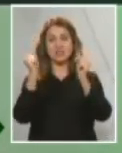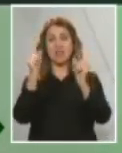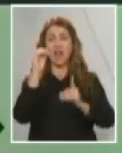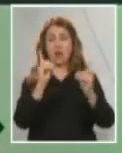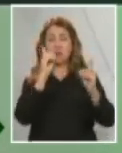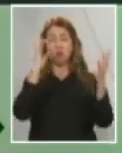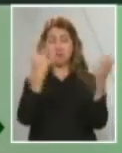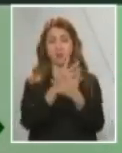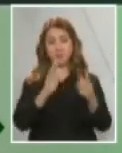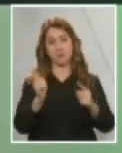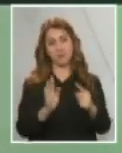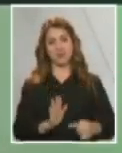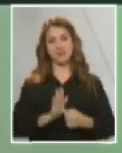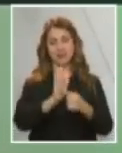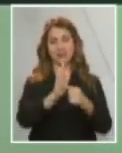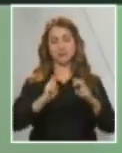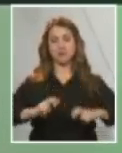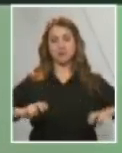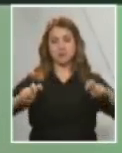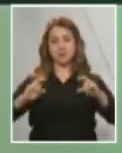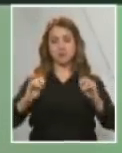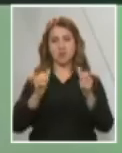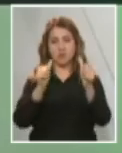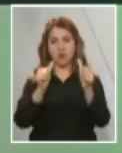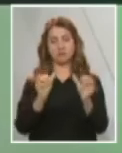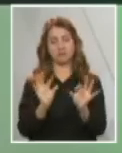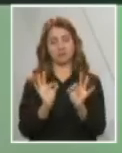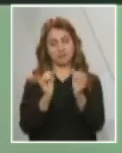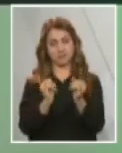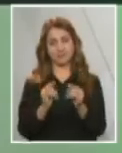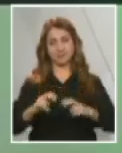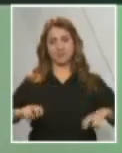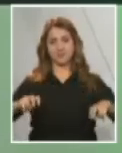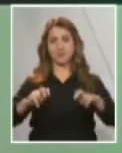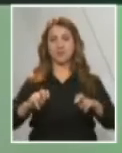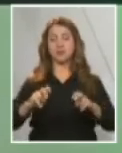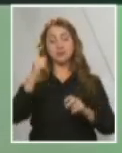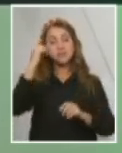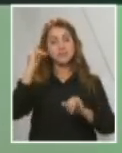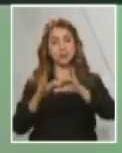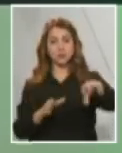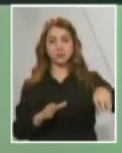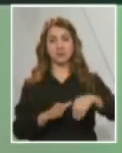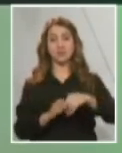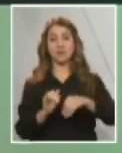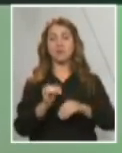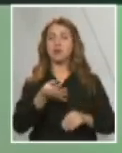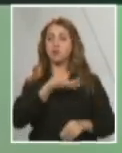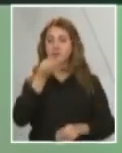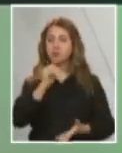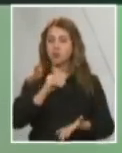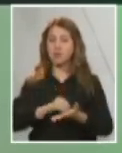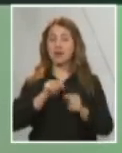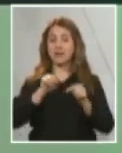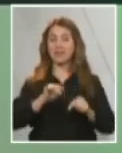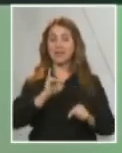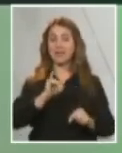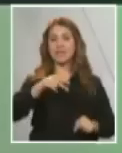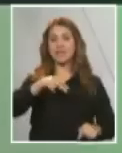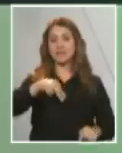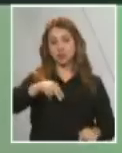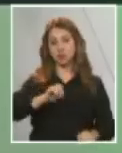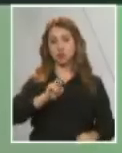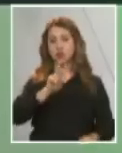esto. Primero vamos a presentar a nuestro panel, que es un tremendo panel de lujo, como siempre, aquí en Conciencia Inclusiva. Y luego les vamos contando más de esta Innovatón,